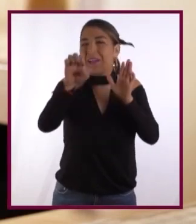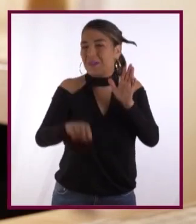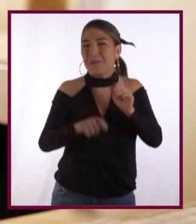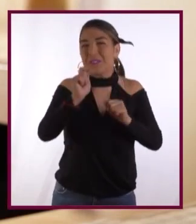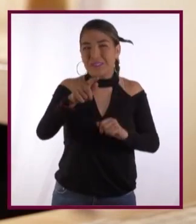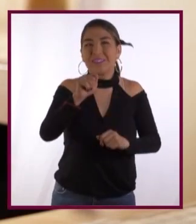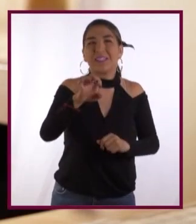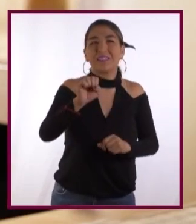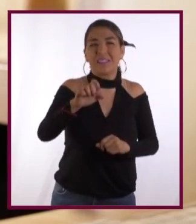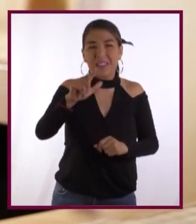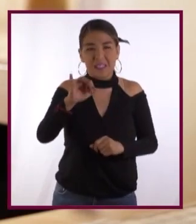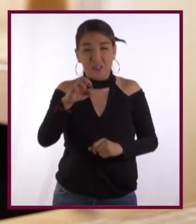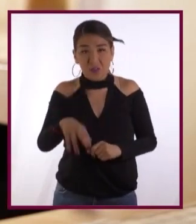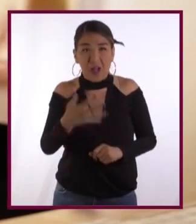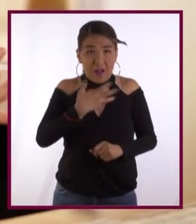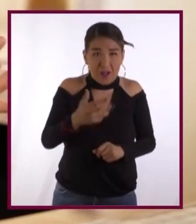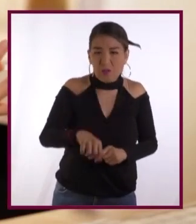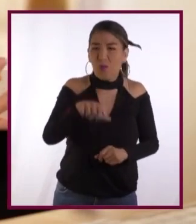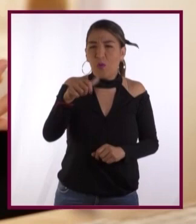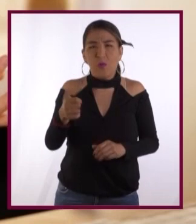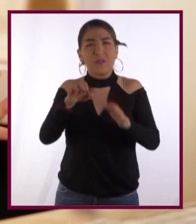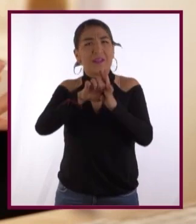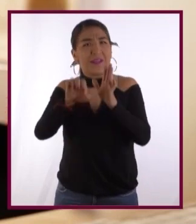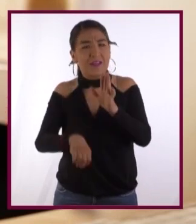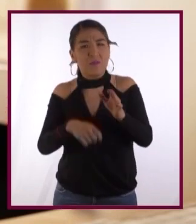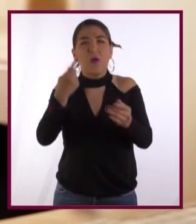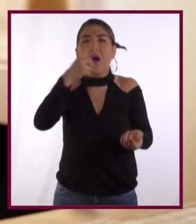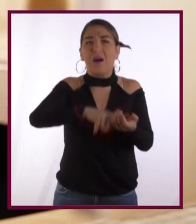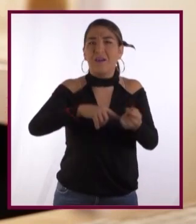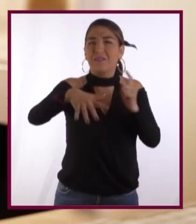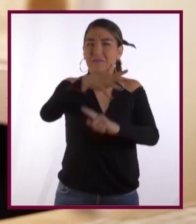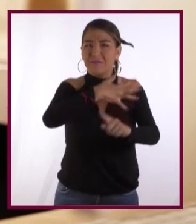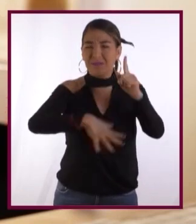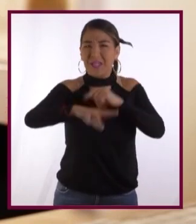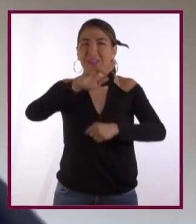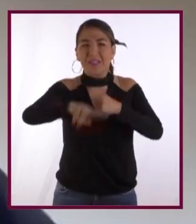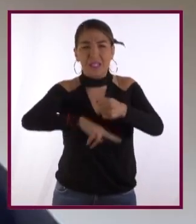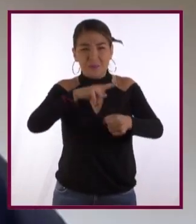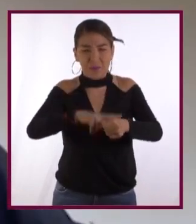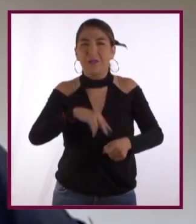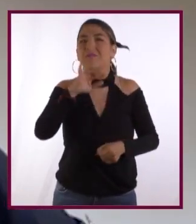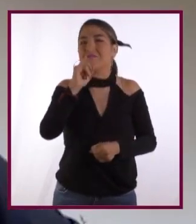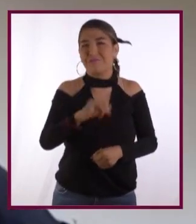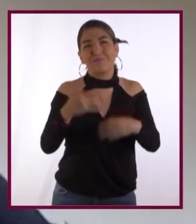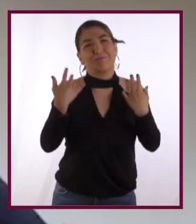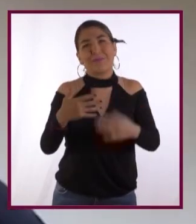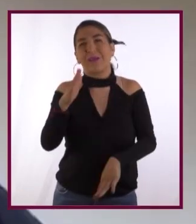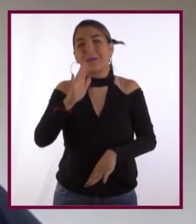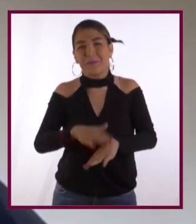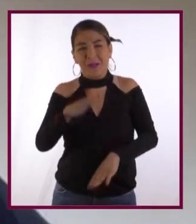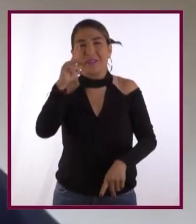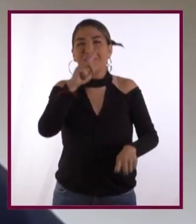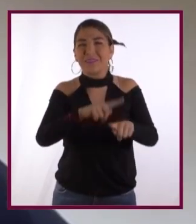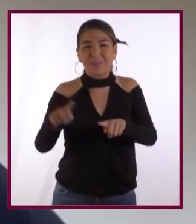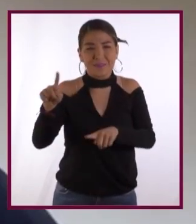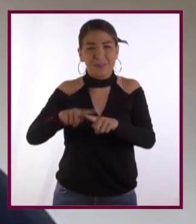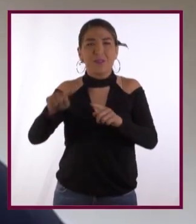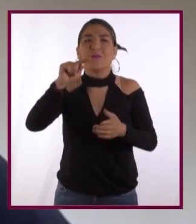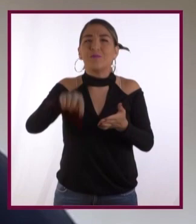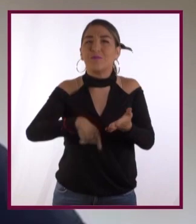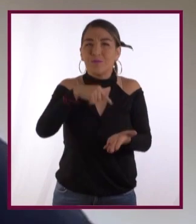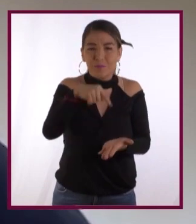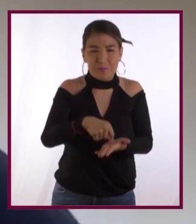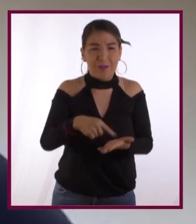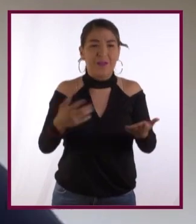de teselación periódica. ¿Pero existen otros ejemplos de teselaciones en la naturaleza? Sí, en la naturaleza se puede encontrar